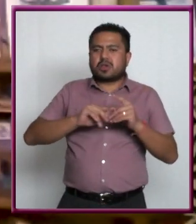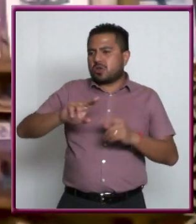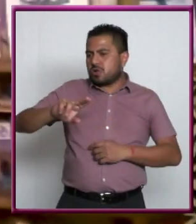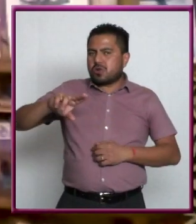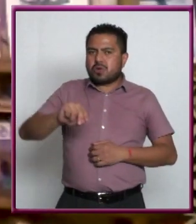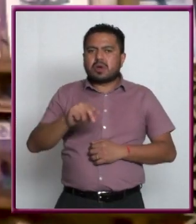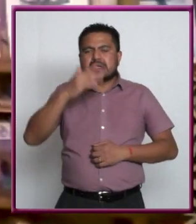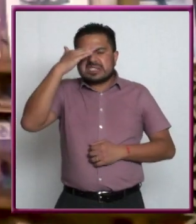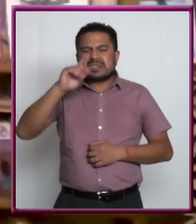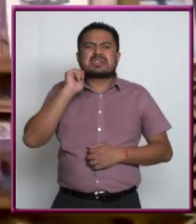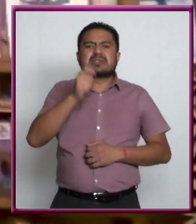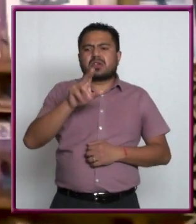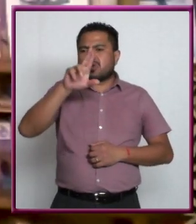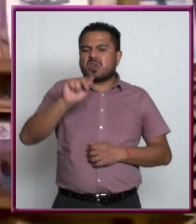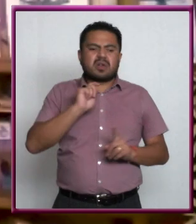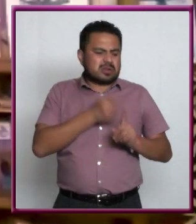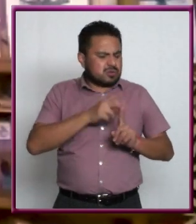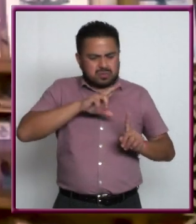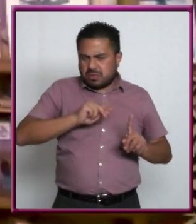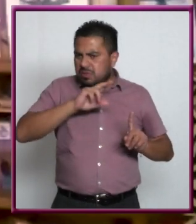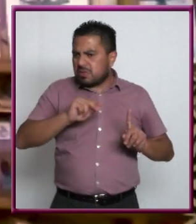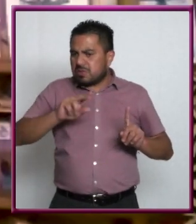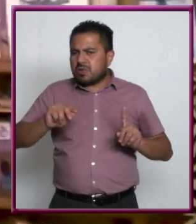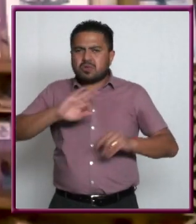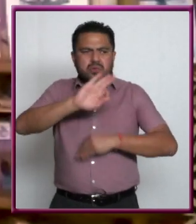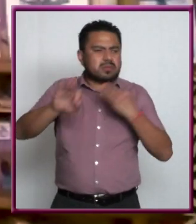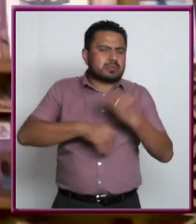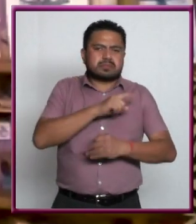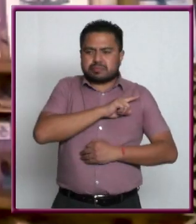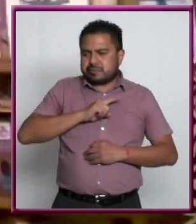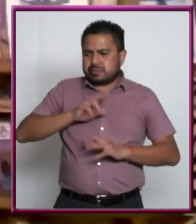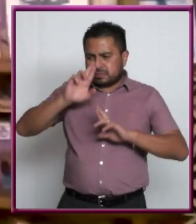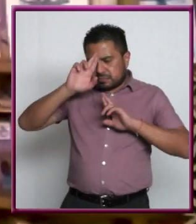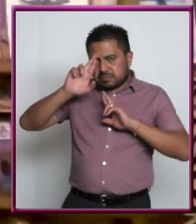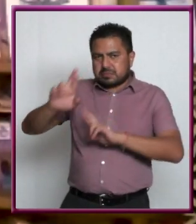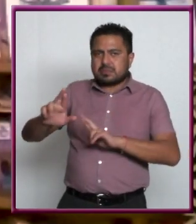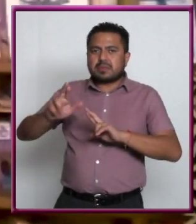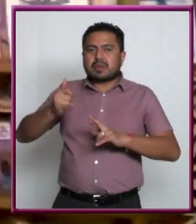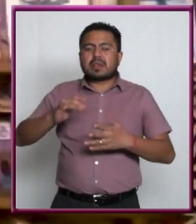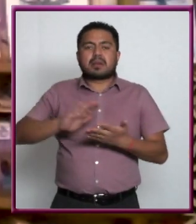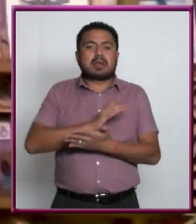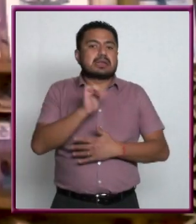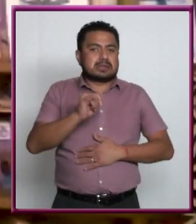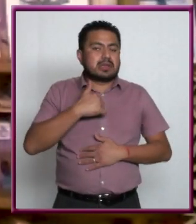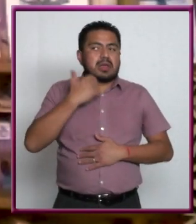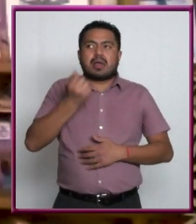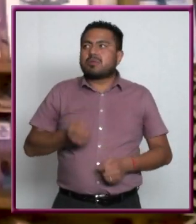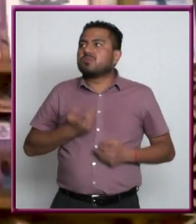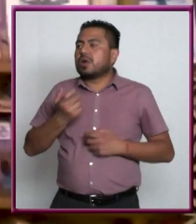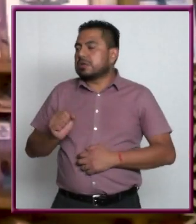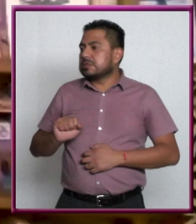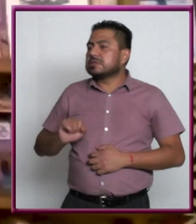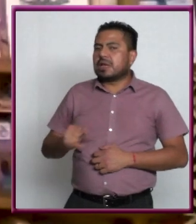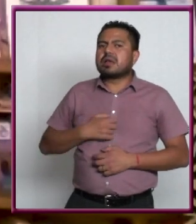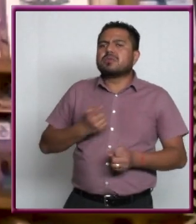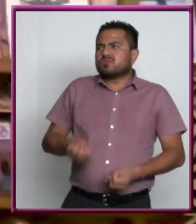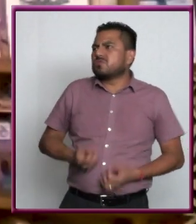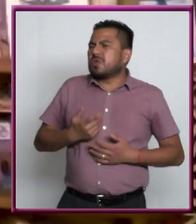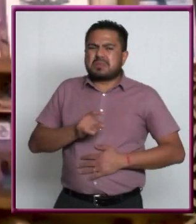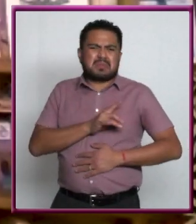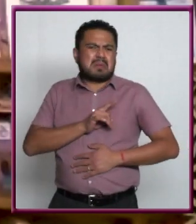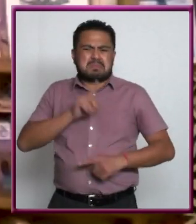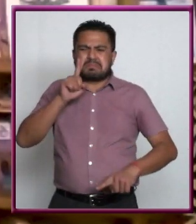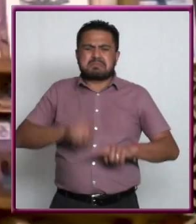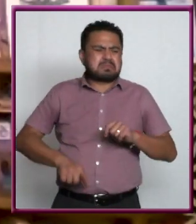que no, a saber que un no es un no y que todo mundo debe respetarlo y que si quiero decir que sí, lo diga